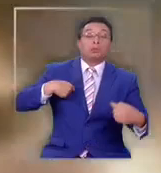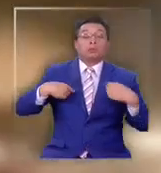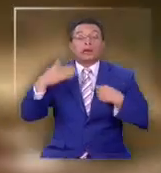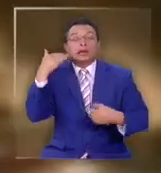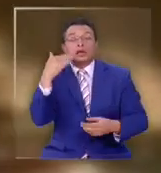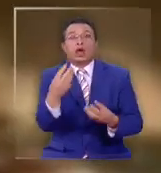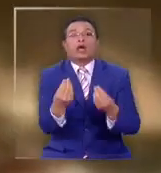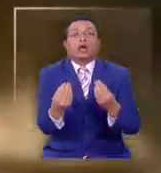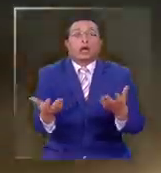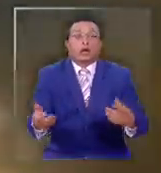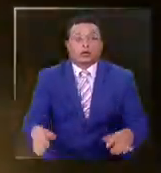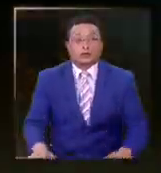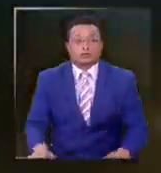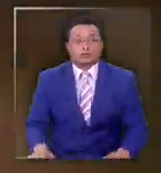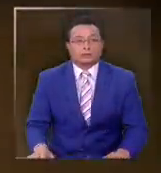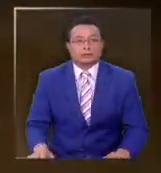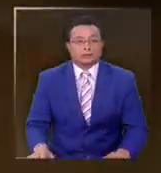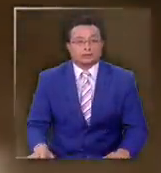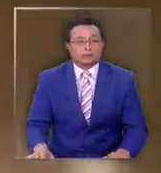niña.